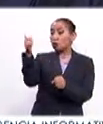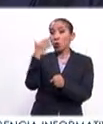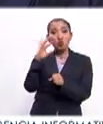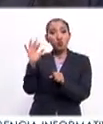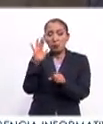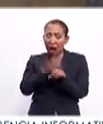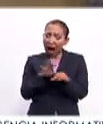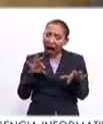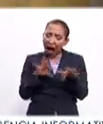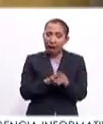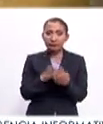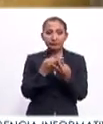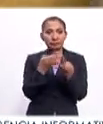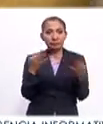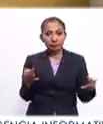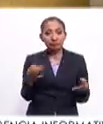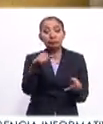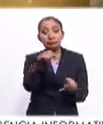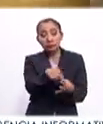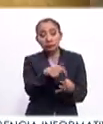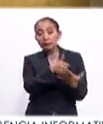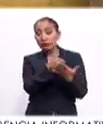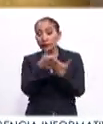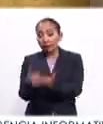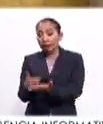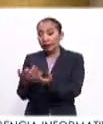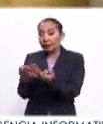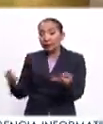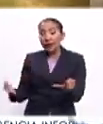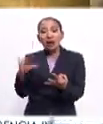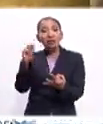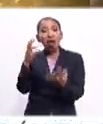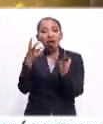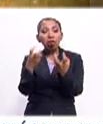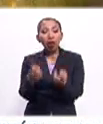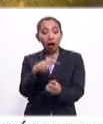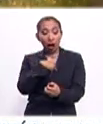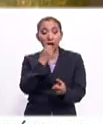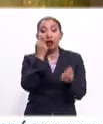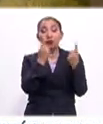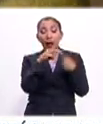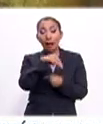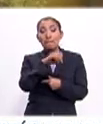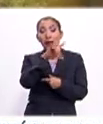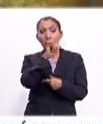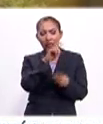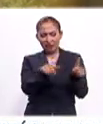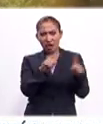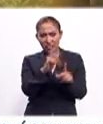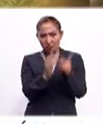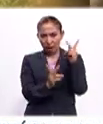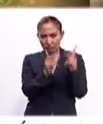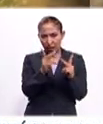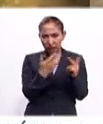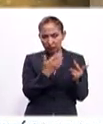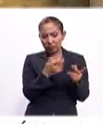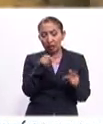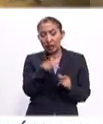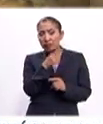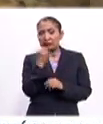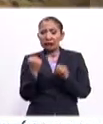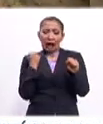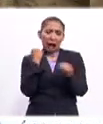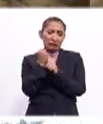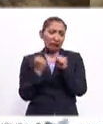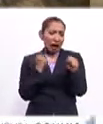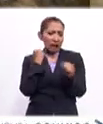cualquier otro. Y esto redunda en que los suelos no se agoten. Hay milpas que tienen cientos